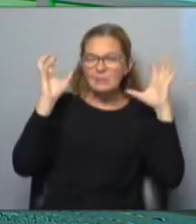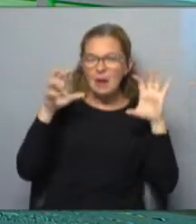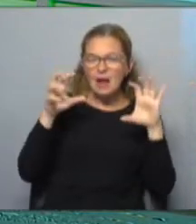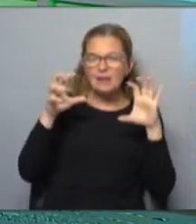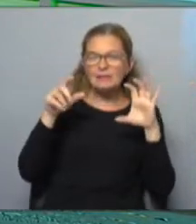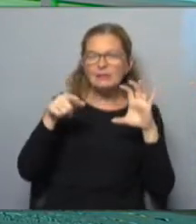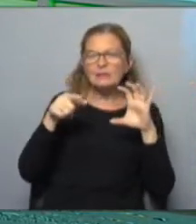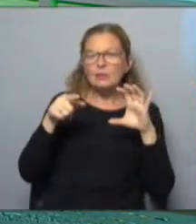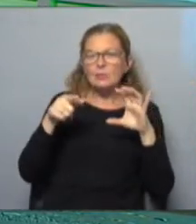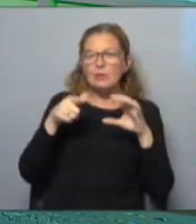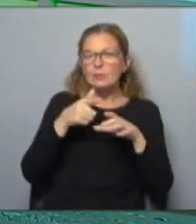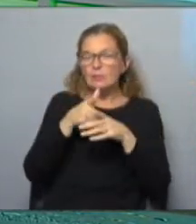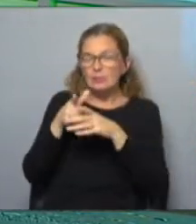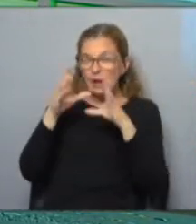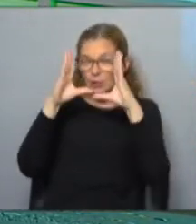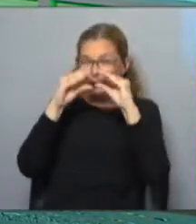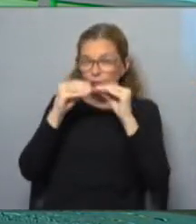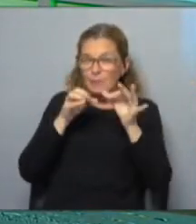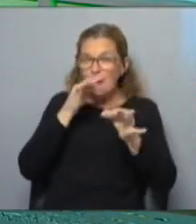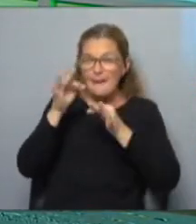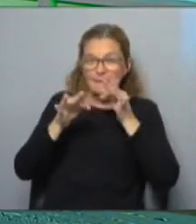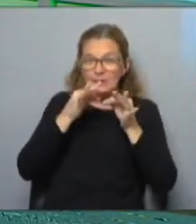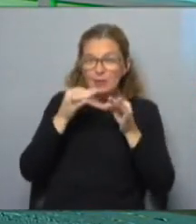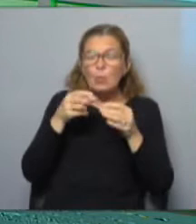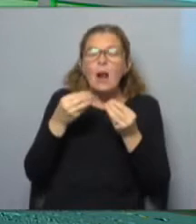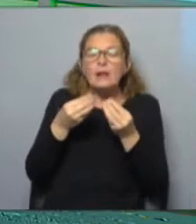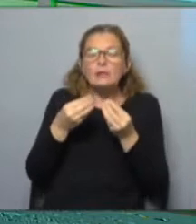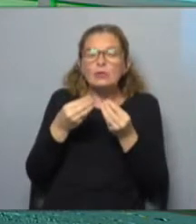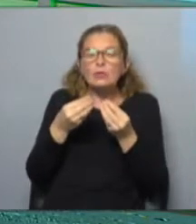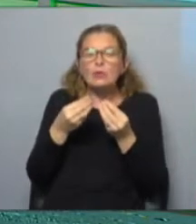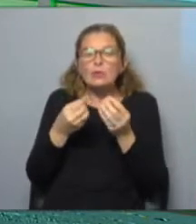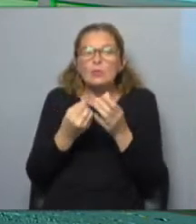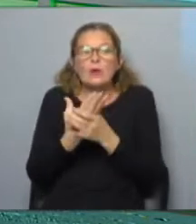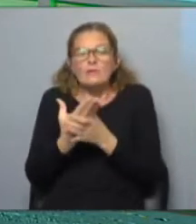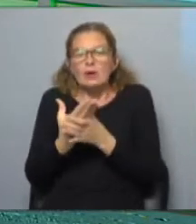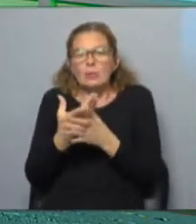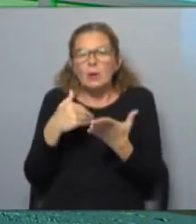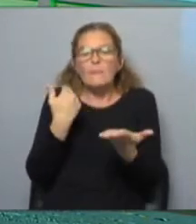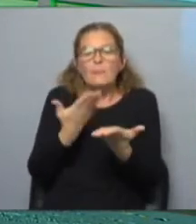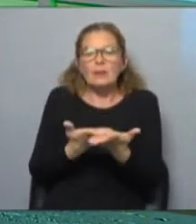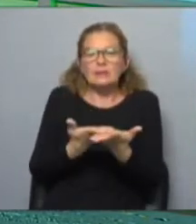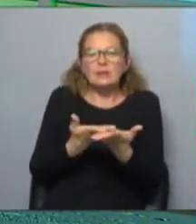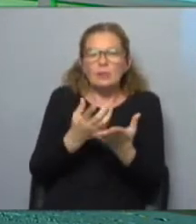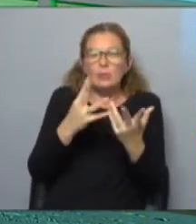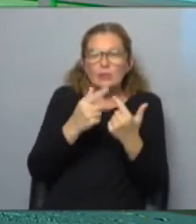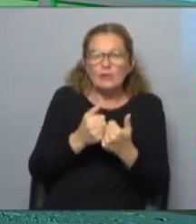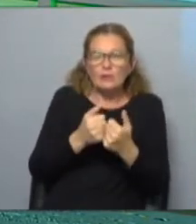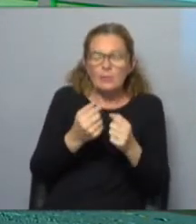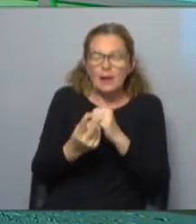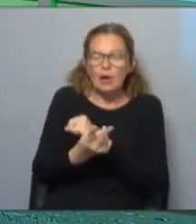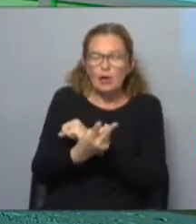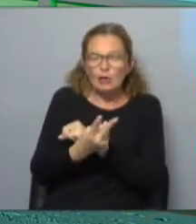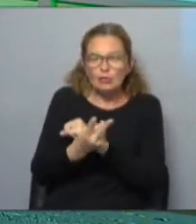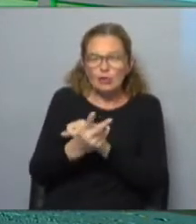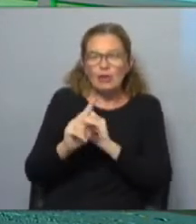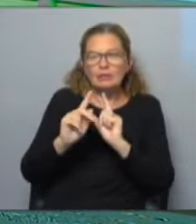habilitación para cazarlas en la noche. Vamos a explicar cuáles son las especies exóticas, por qué se plantea esto como una forma de controlarlas